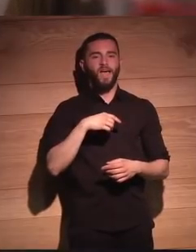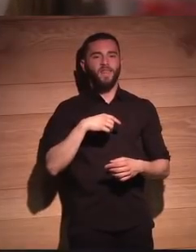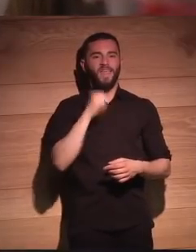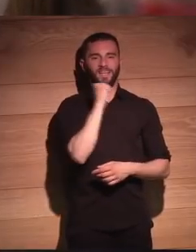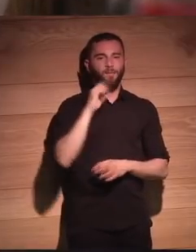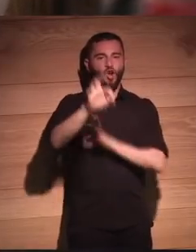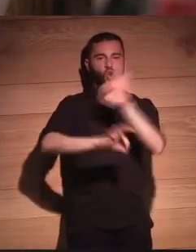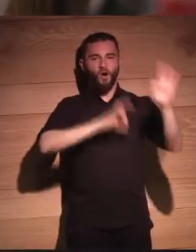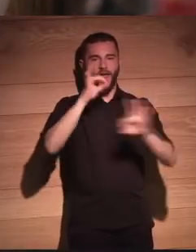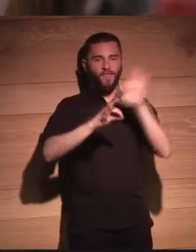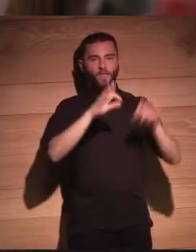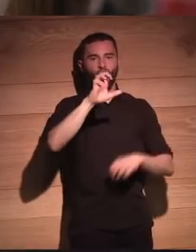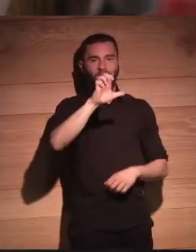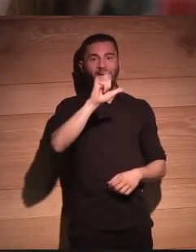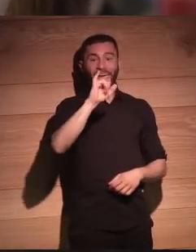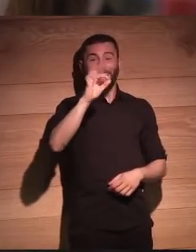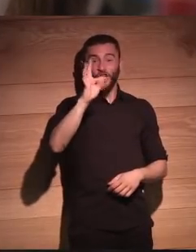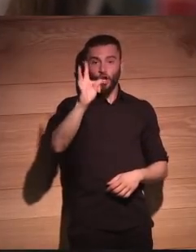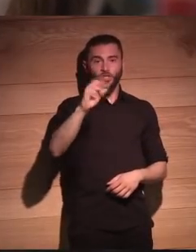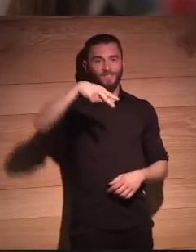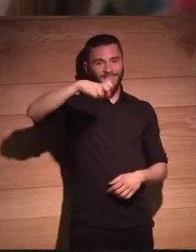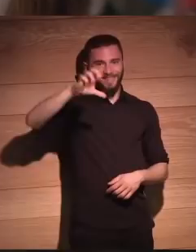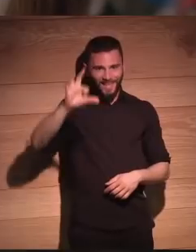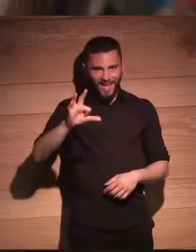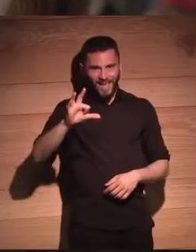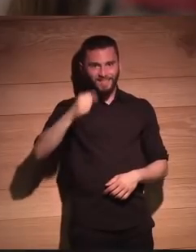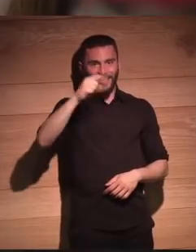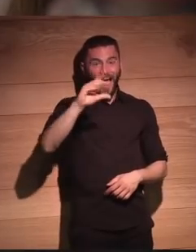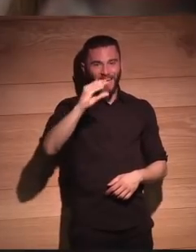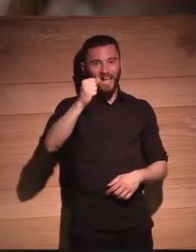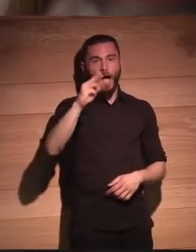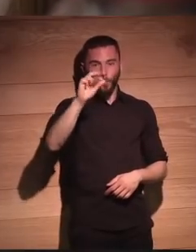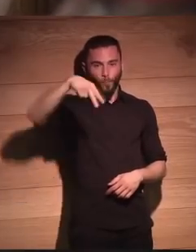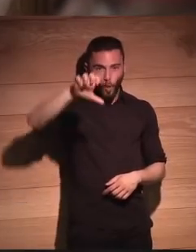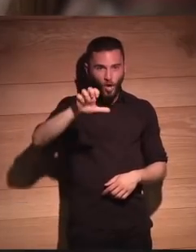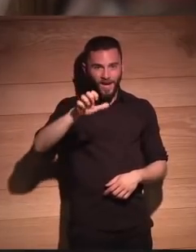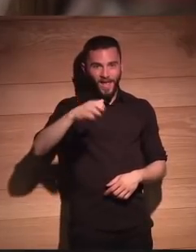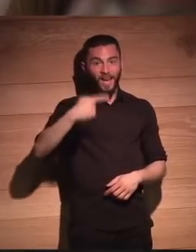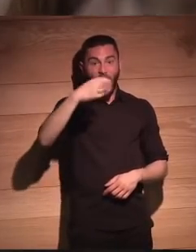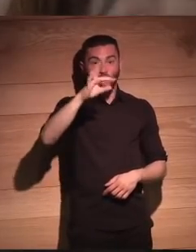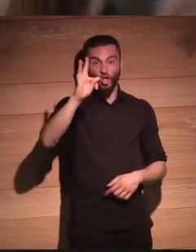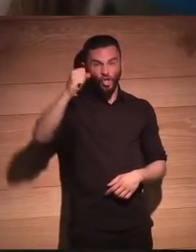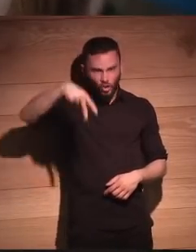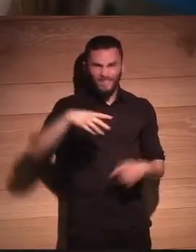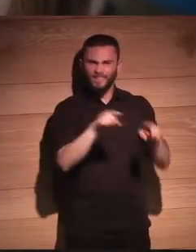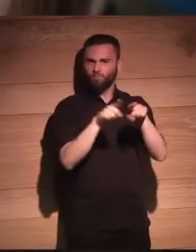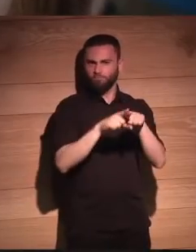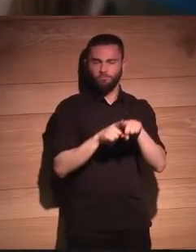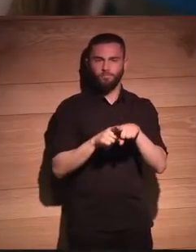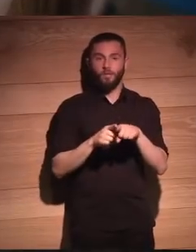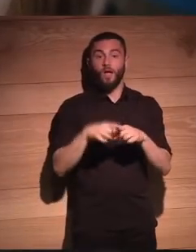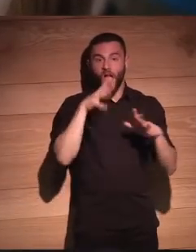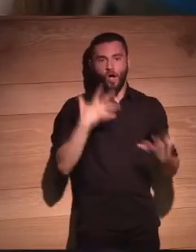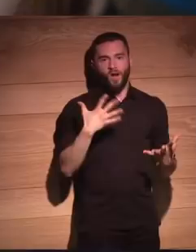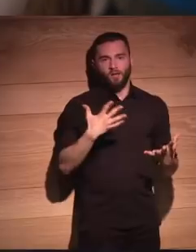y de Al Capone. Ese era la verdadera Gotham en sus inicios. Hoy día se ha convertido en